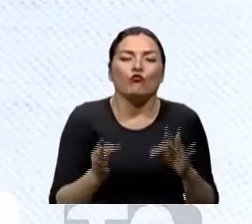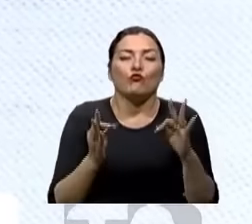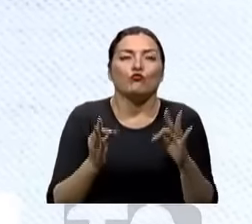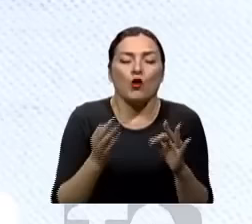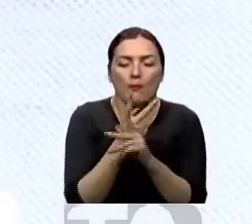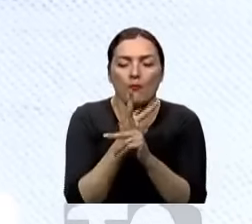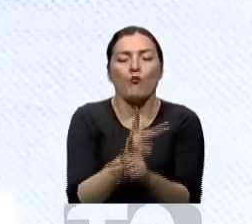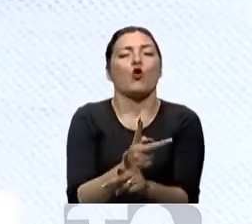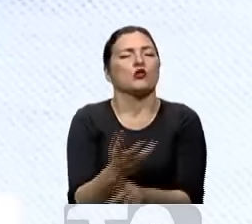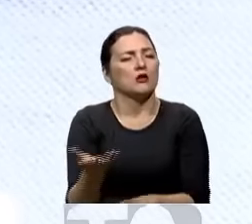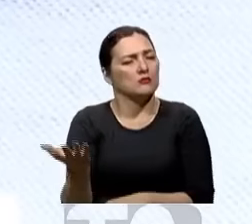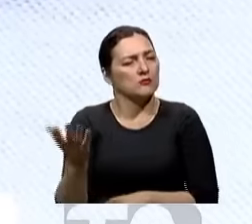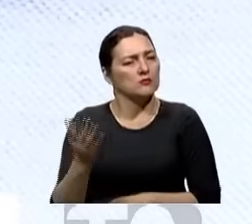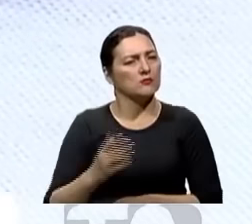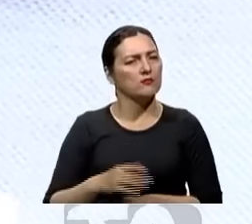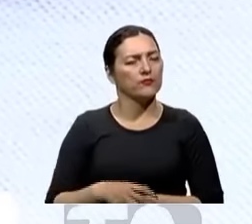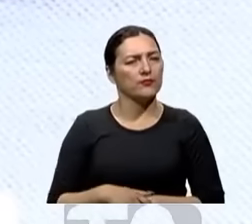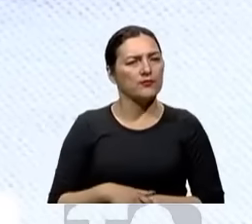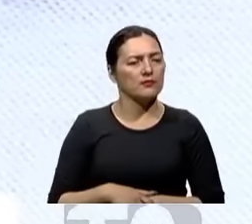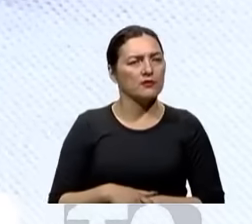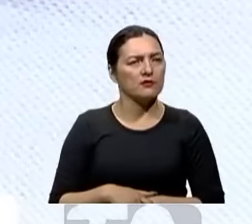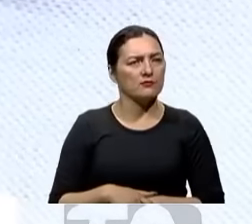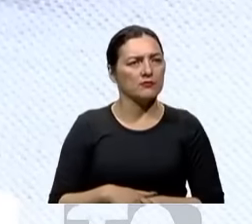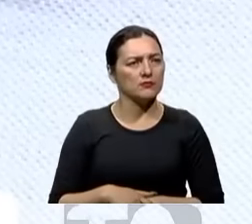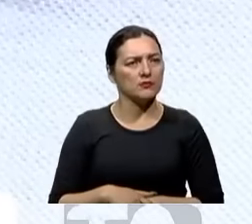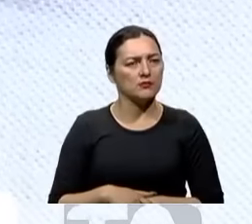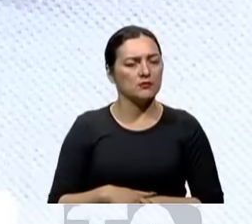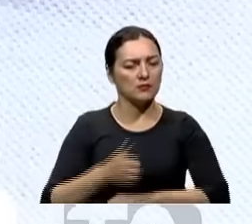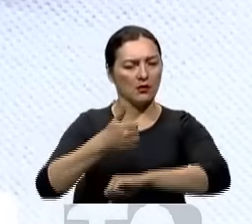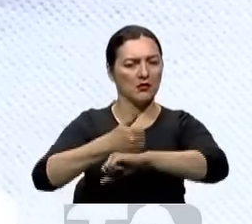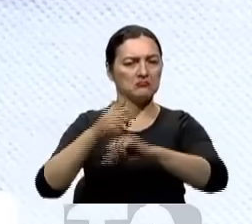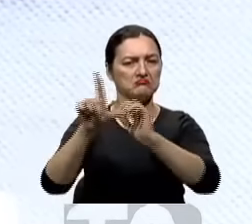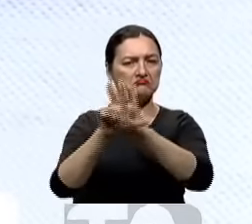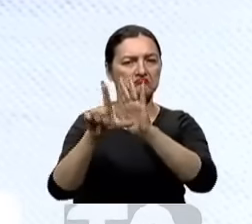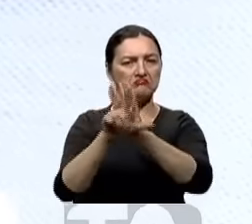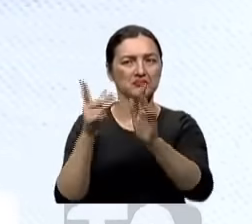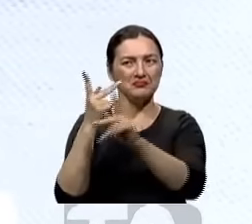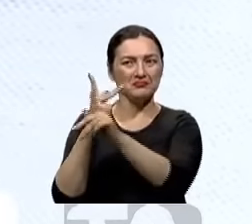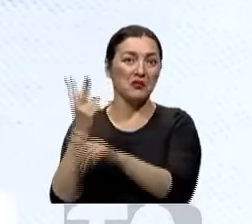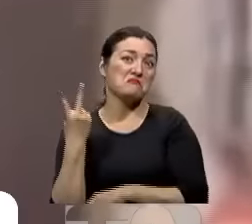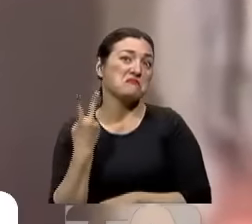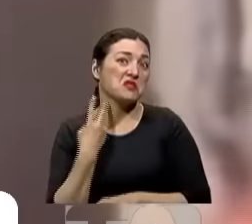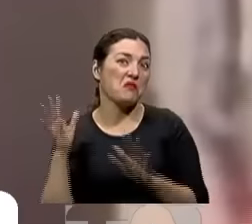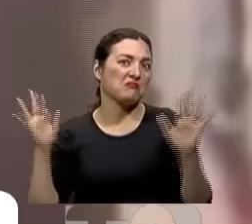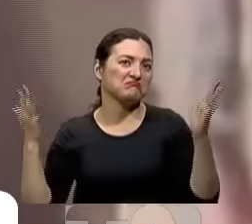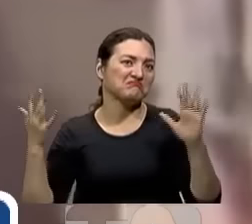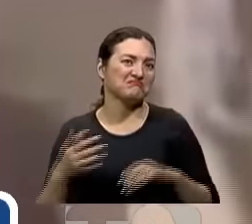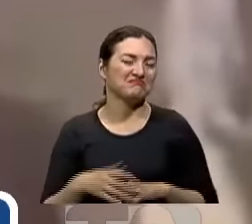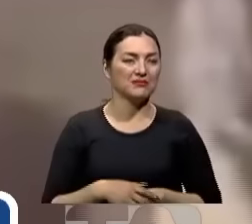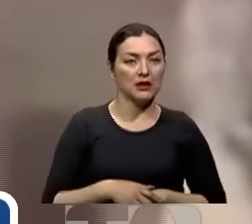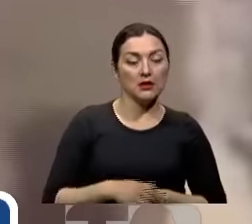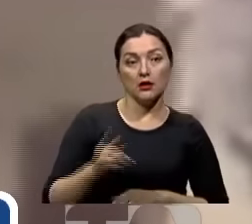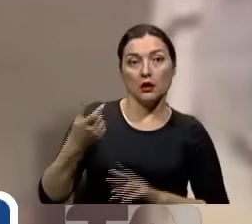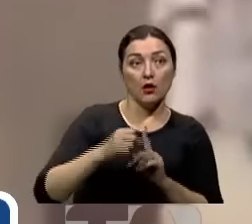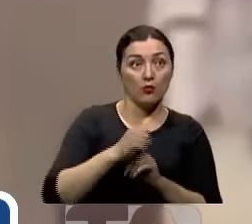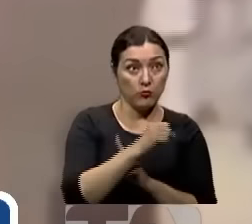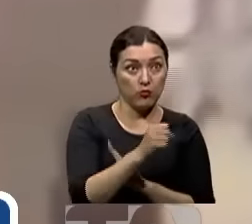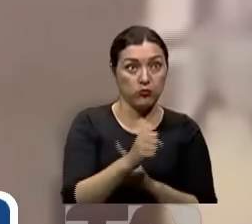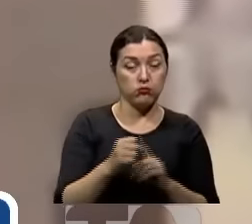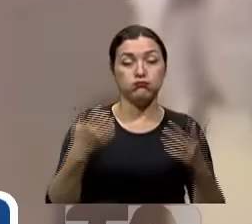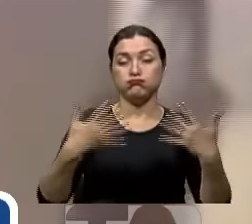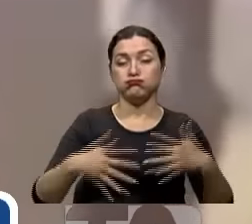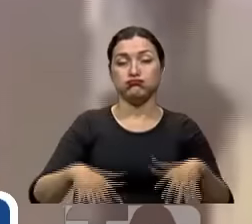la única manera de protegerlos, porque caso contrario aquí las autoridades, las leyes no nos protegen a la ciudadanía. E incluso la situación tomó un giro más